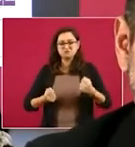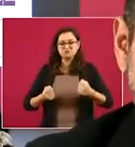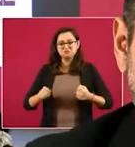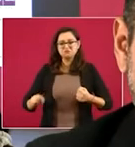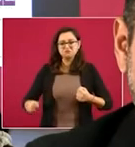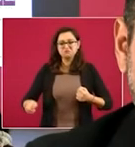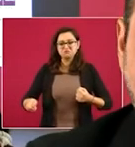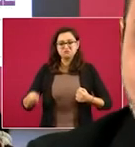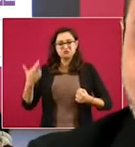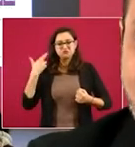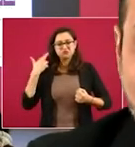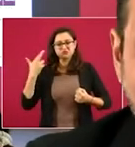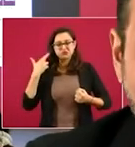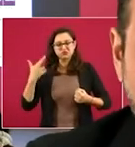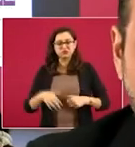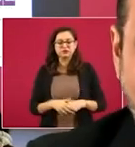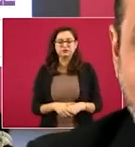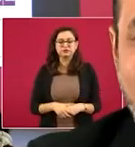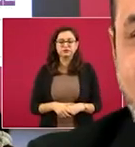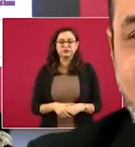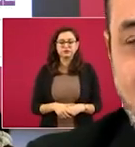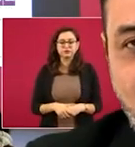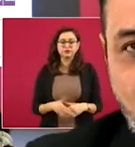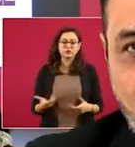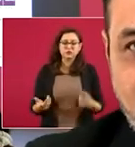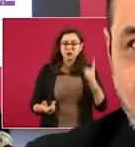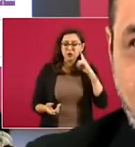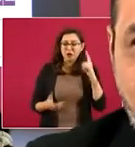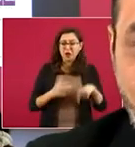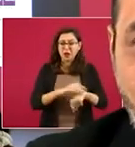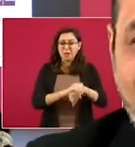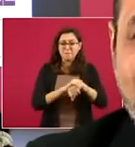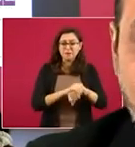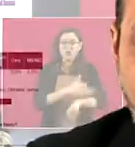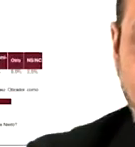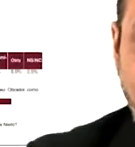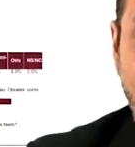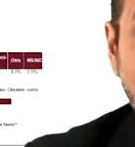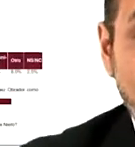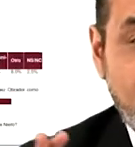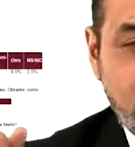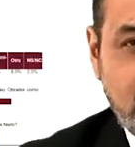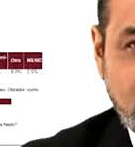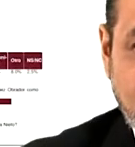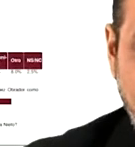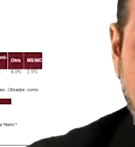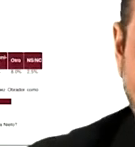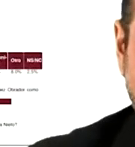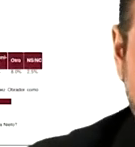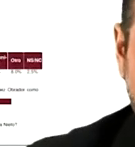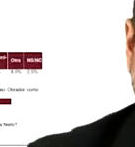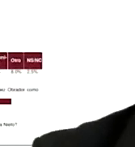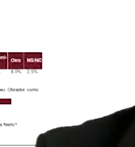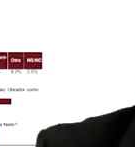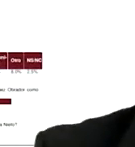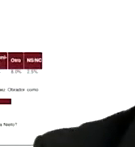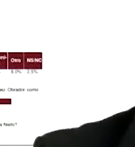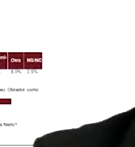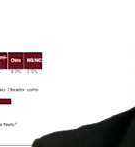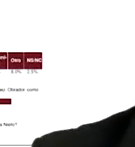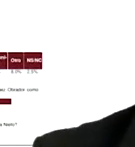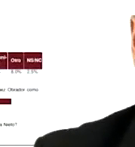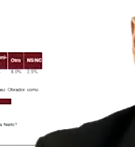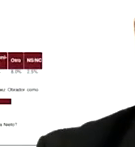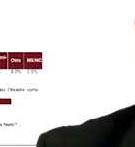gestión y este dato del 71% que lo apoya se refiere a una pregunta específica de si en